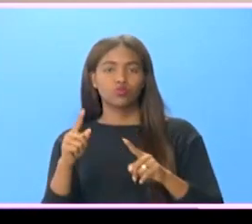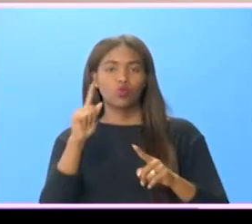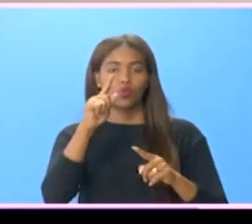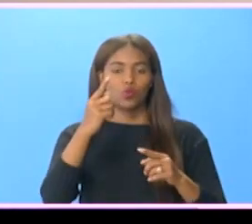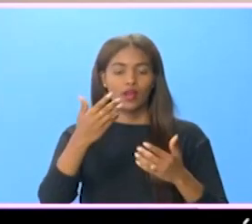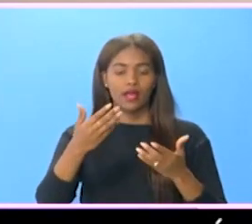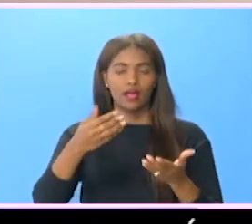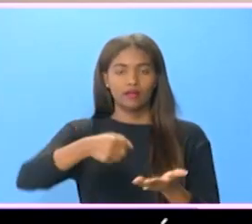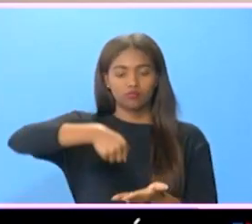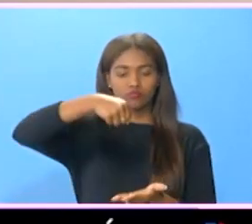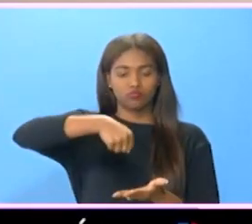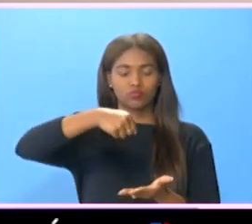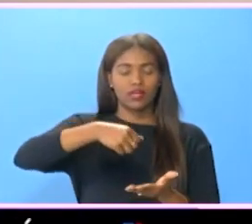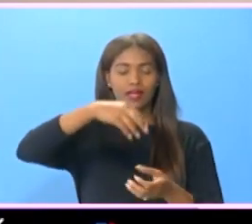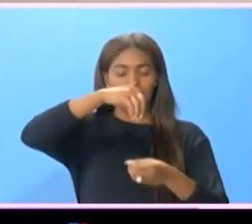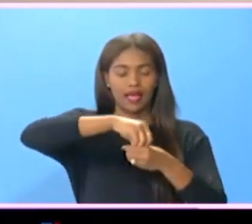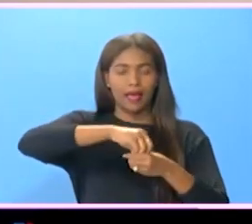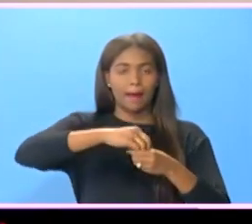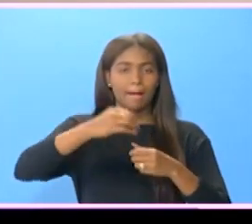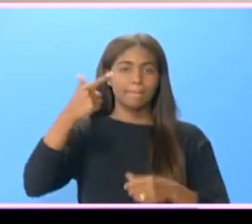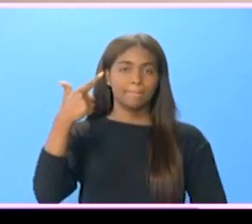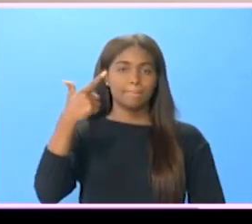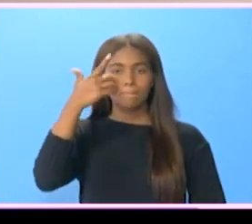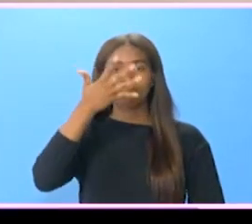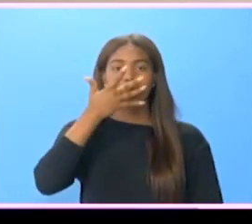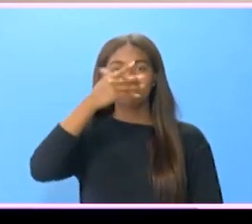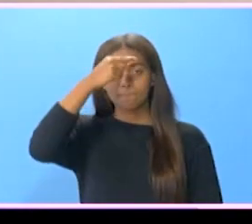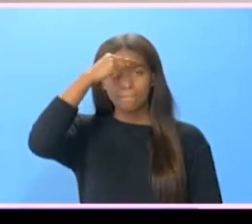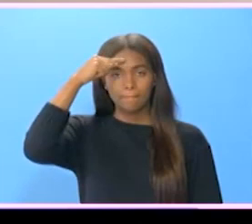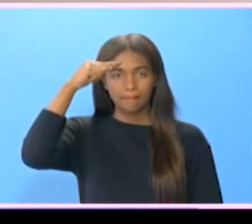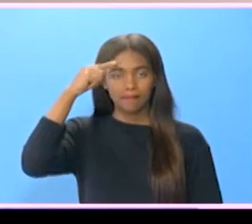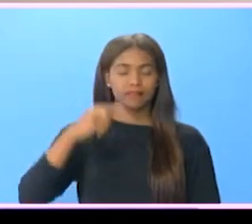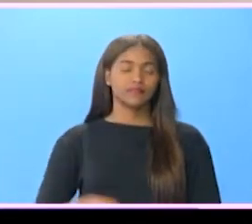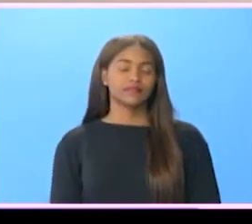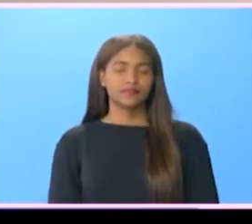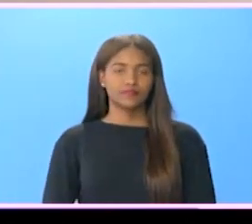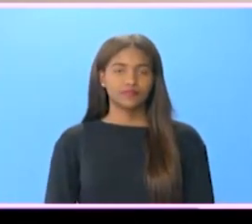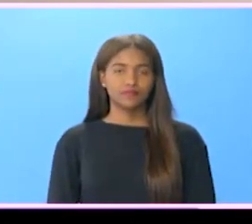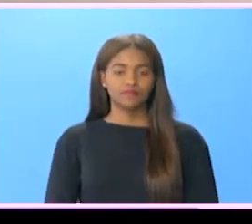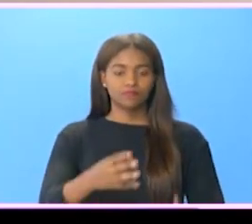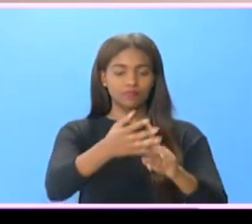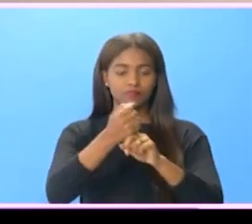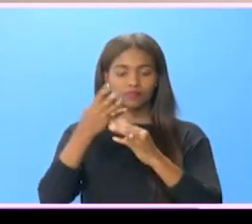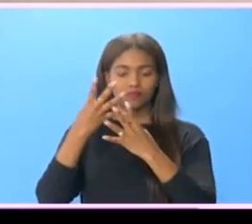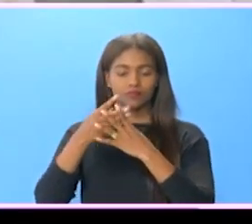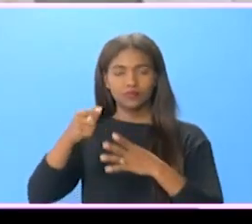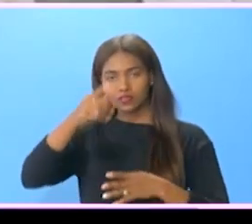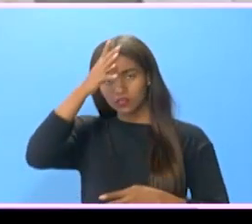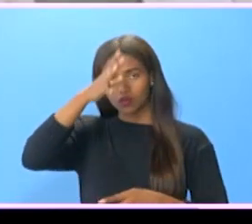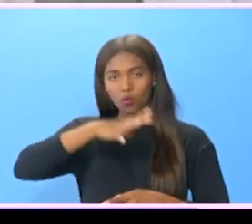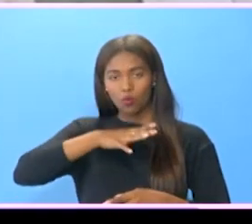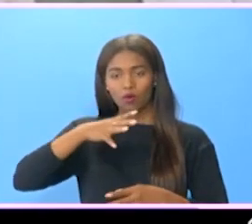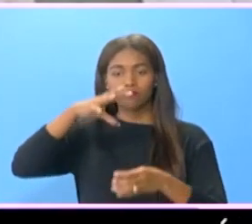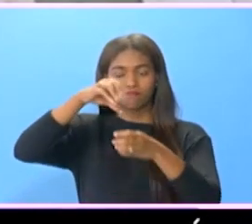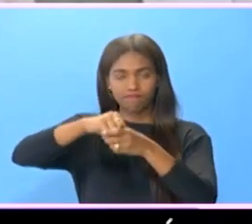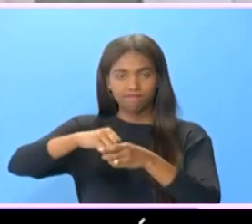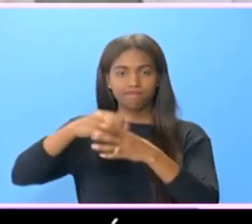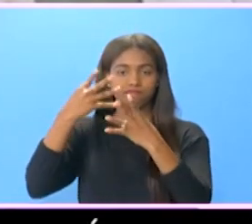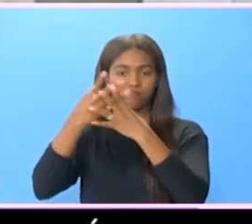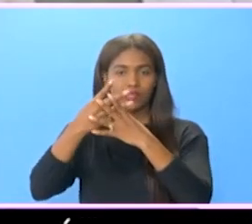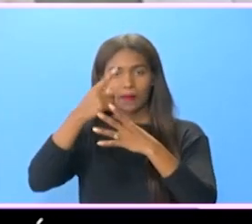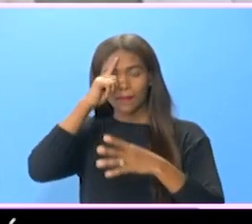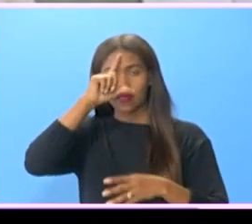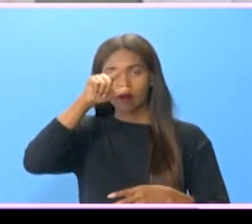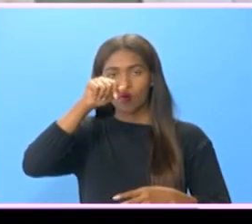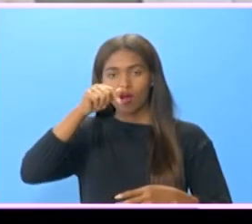para pistola de color negro y una daga de 8 pulgadas. El apresado se encuentra detenido en esa dotación policial para